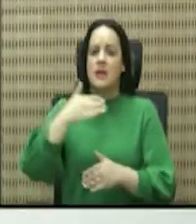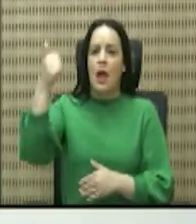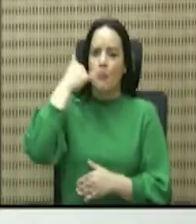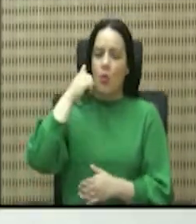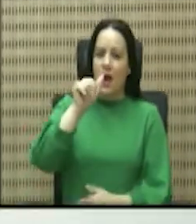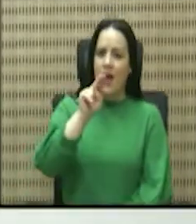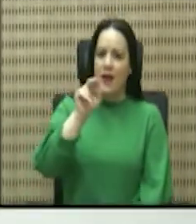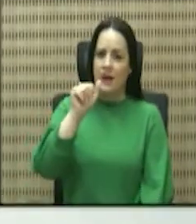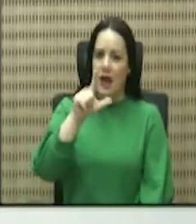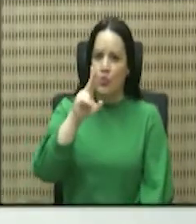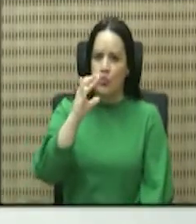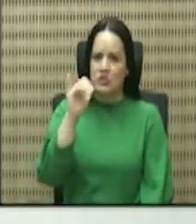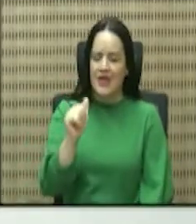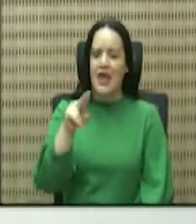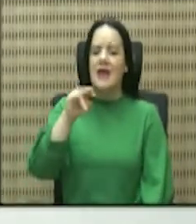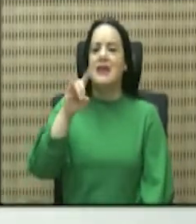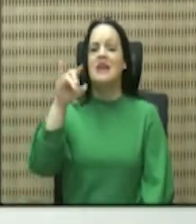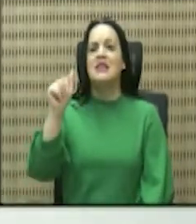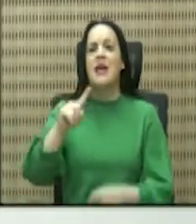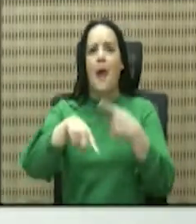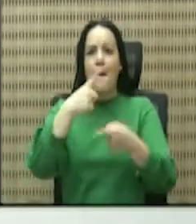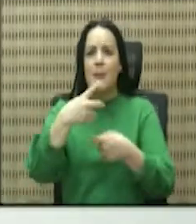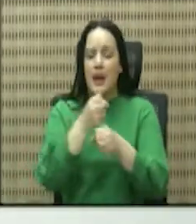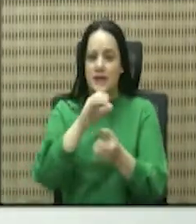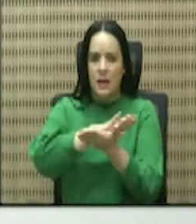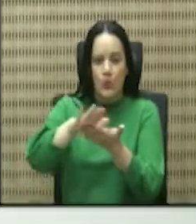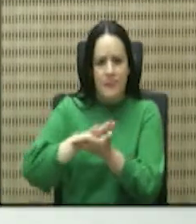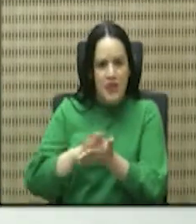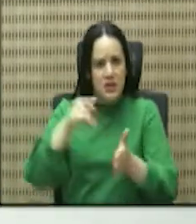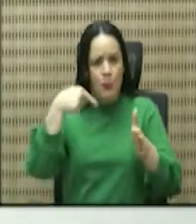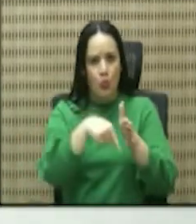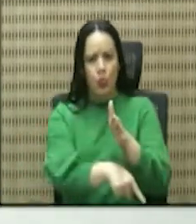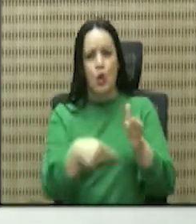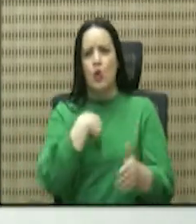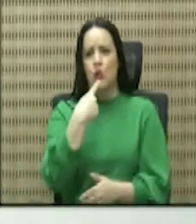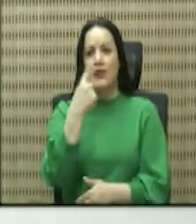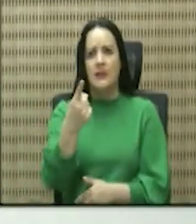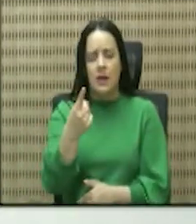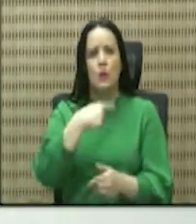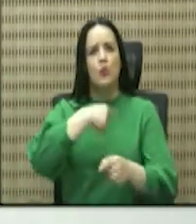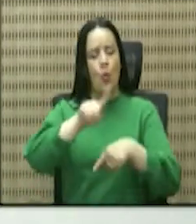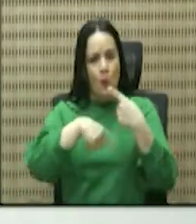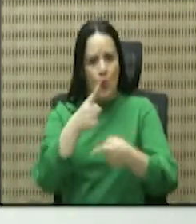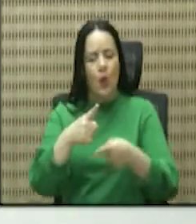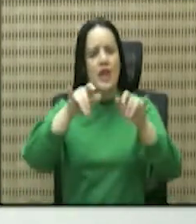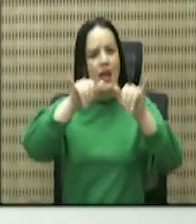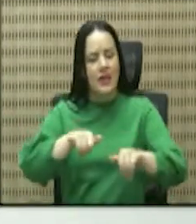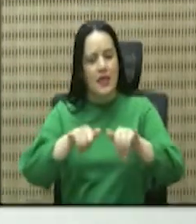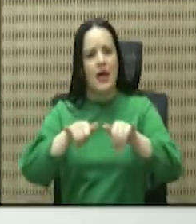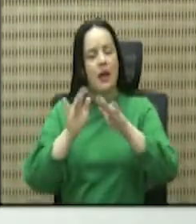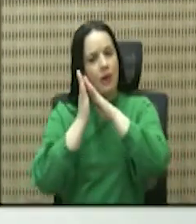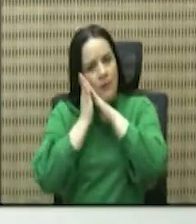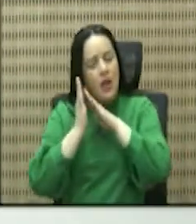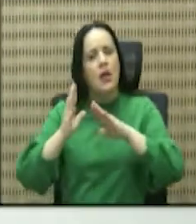me dijo nydia van a hacer una limpieza profunda y yo le dije voy a hacer vigilia me